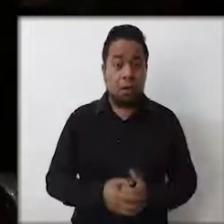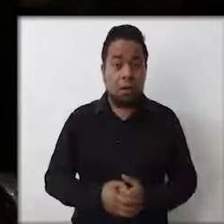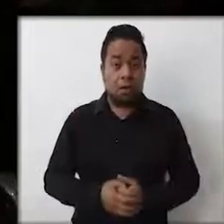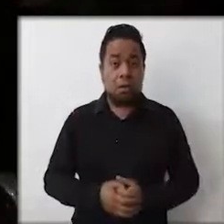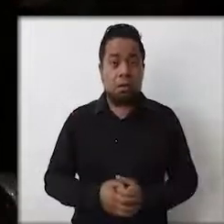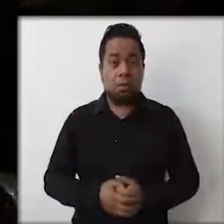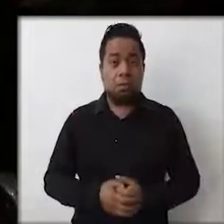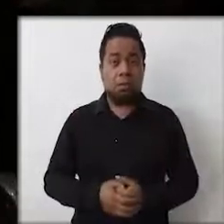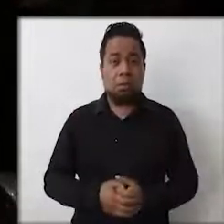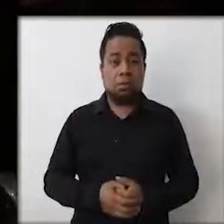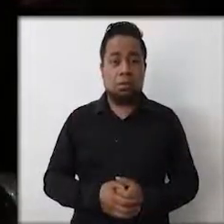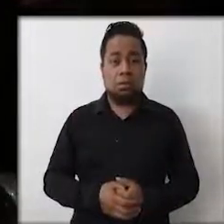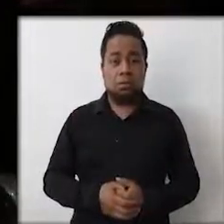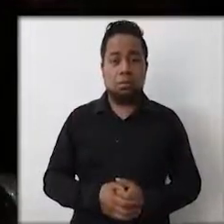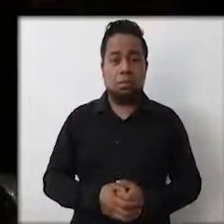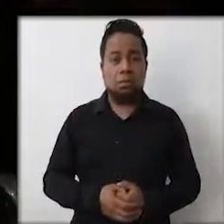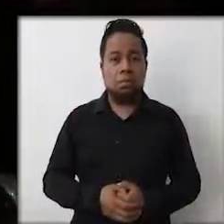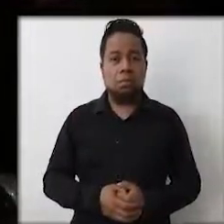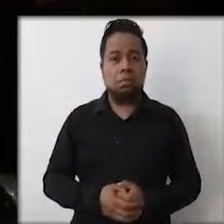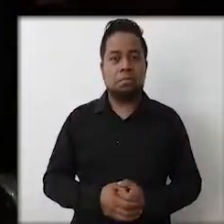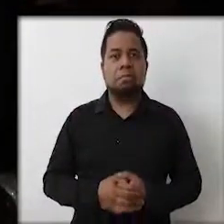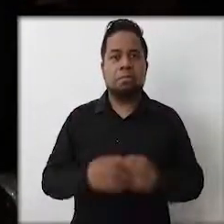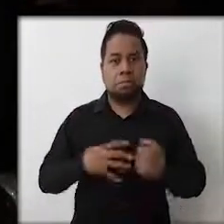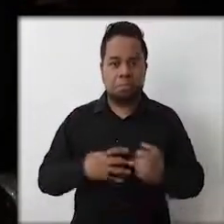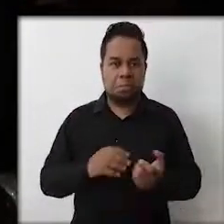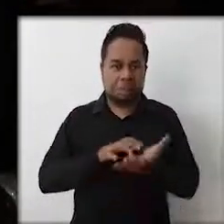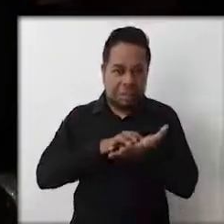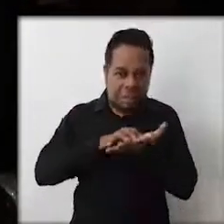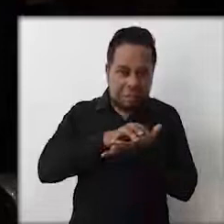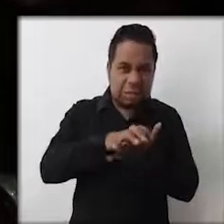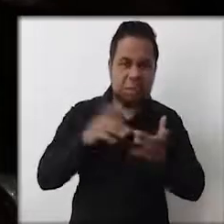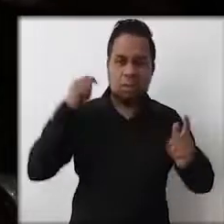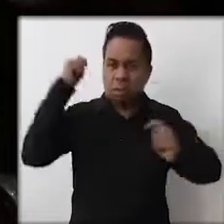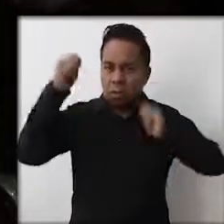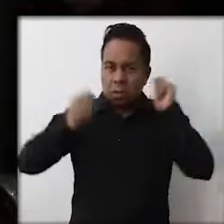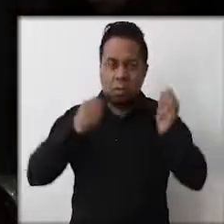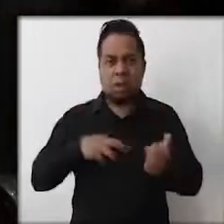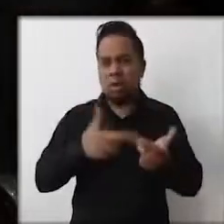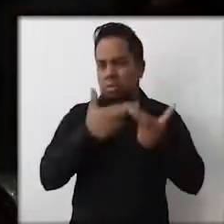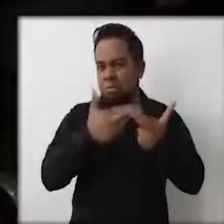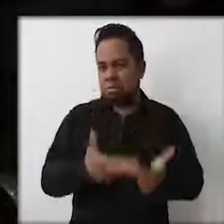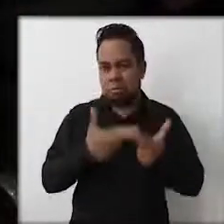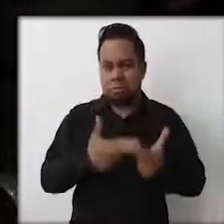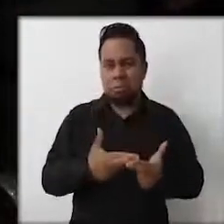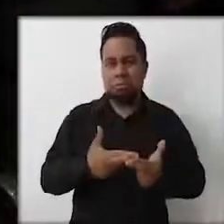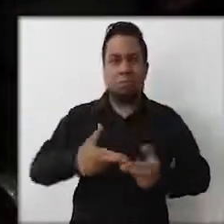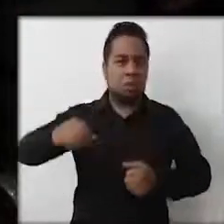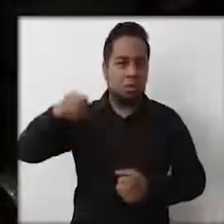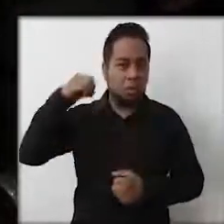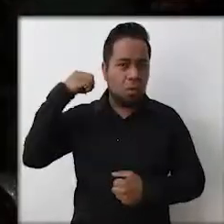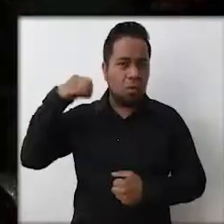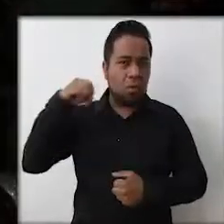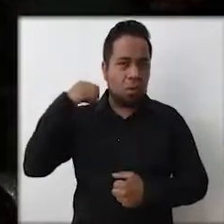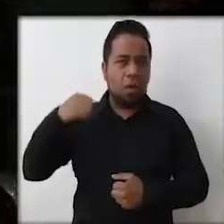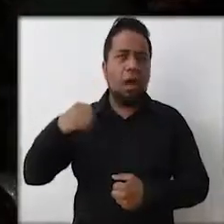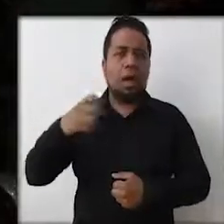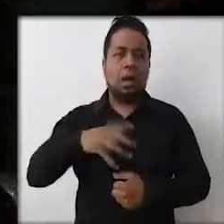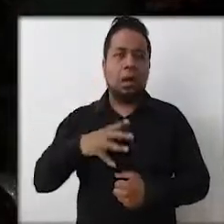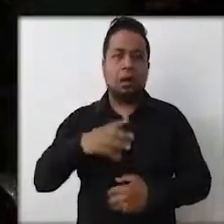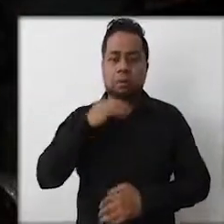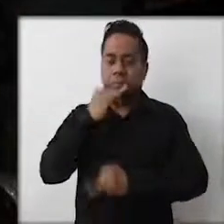una reserva espiritual de América, y eso tiene